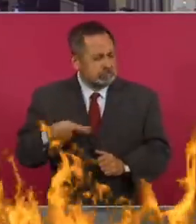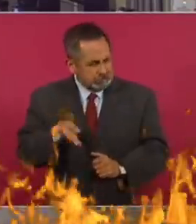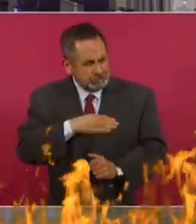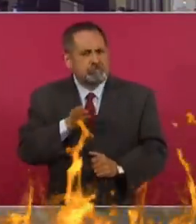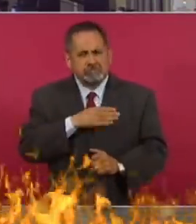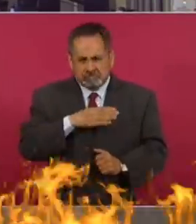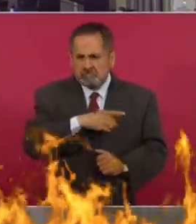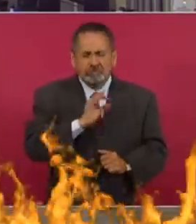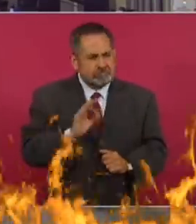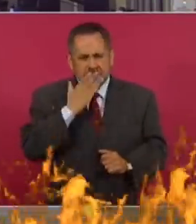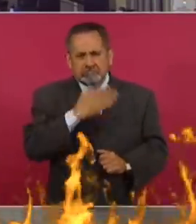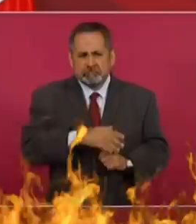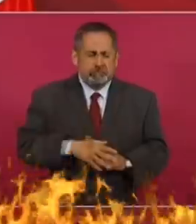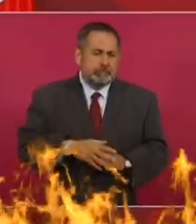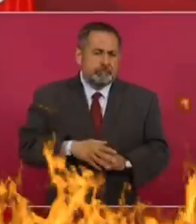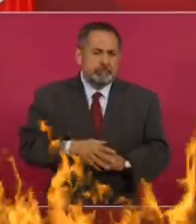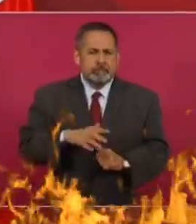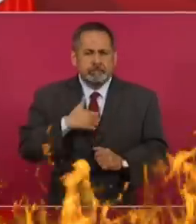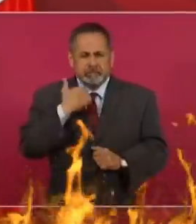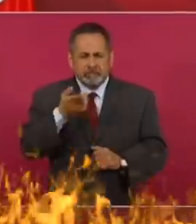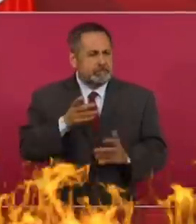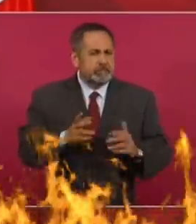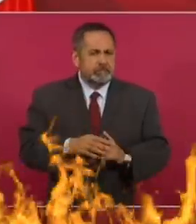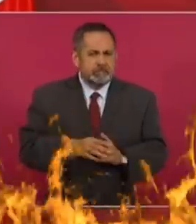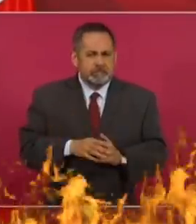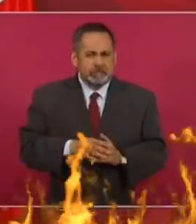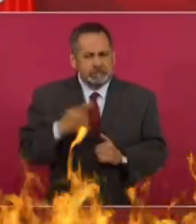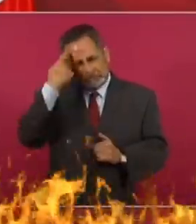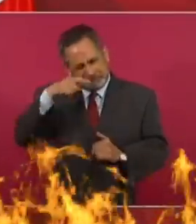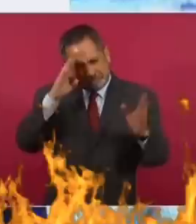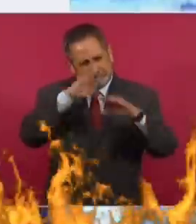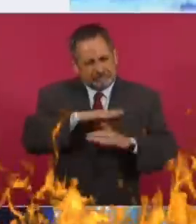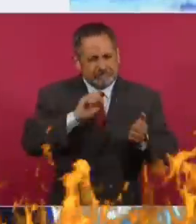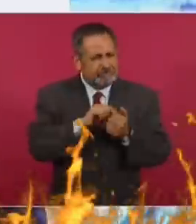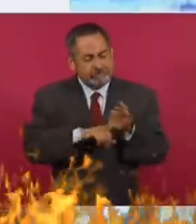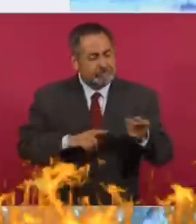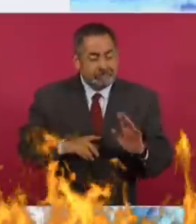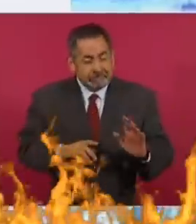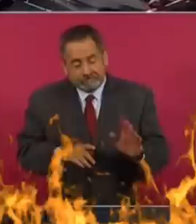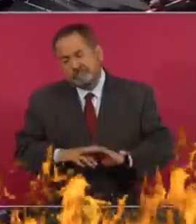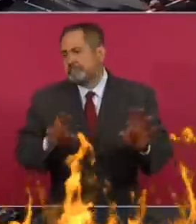persona. Buscaba yo, pues, la conciliación, ¿no? Pero